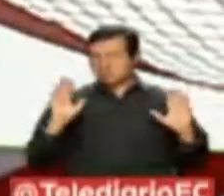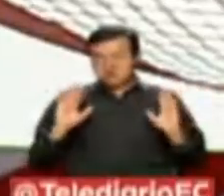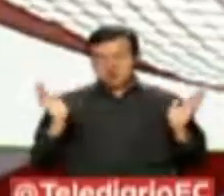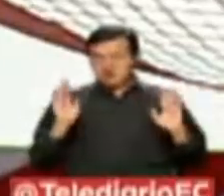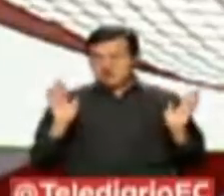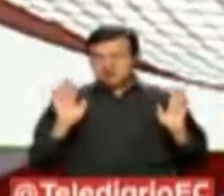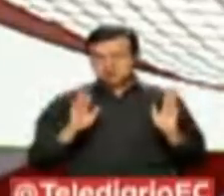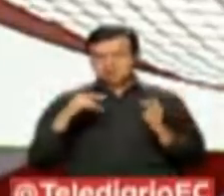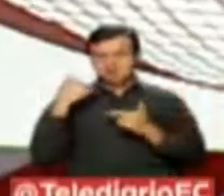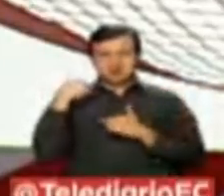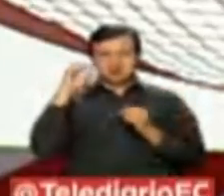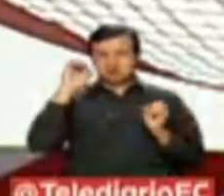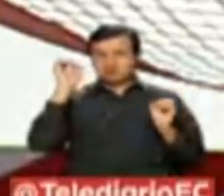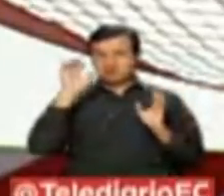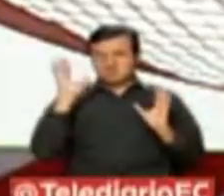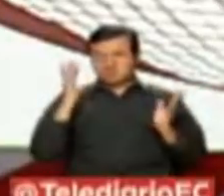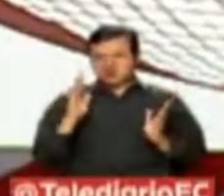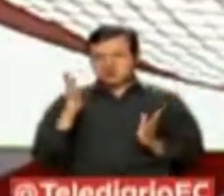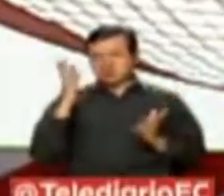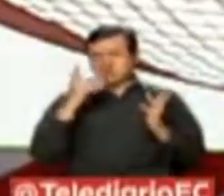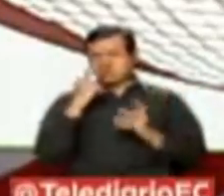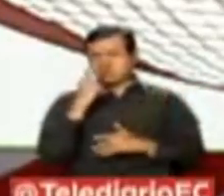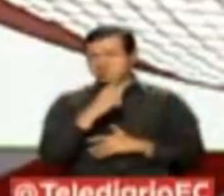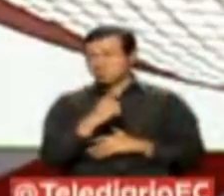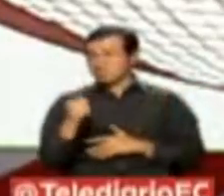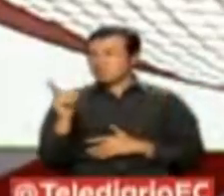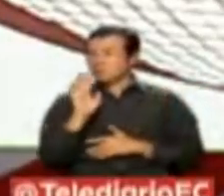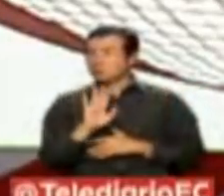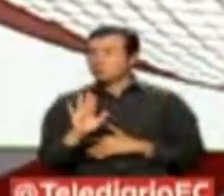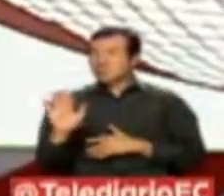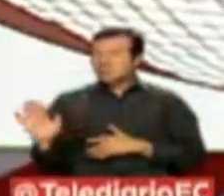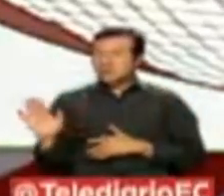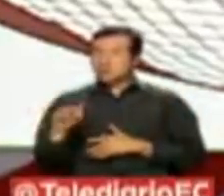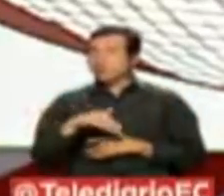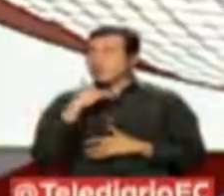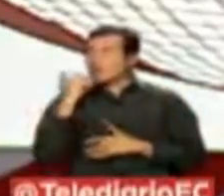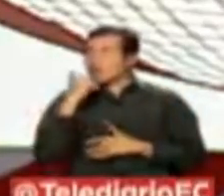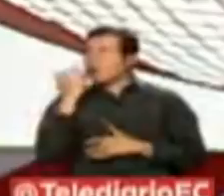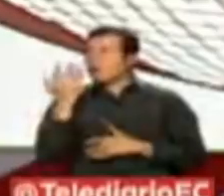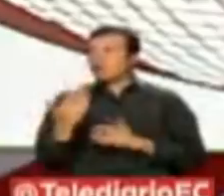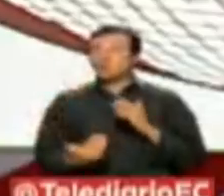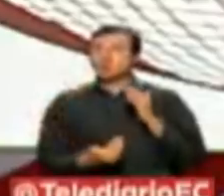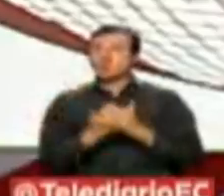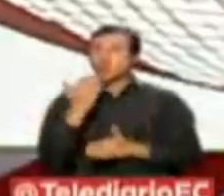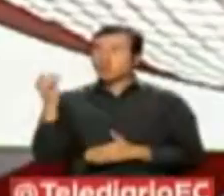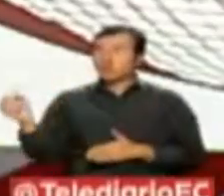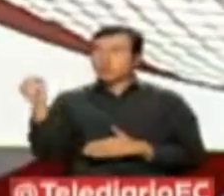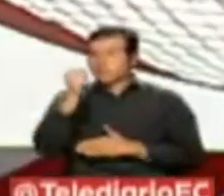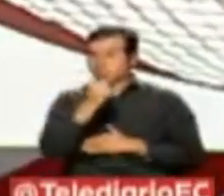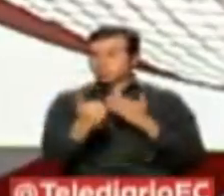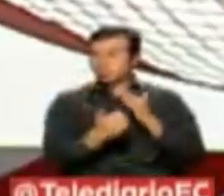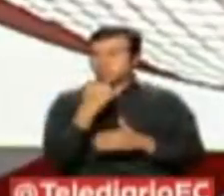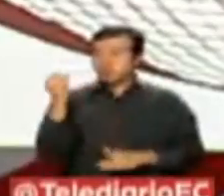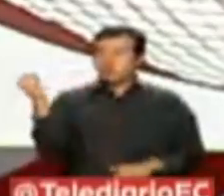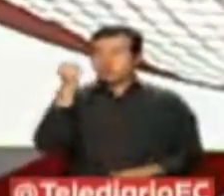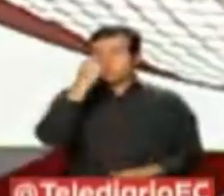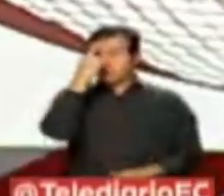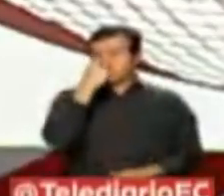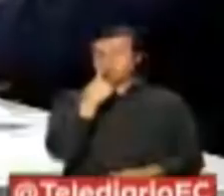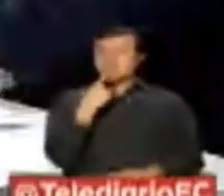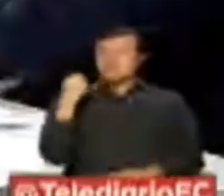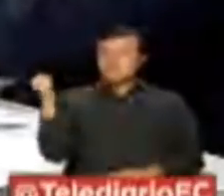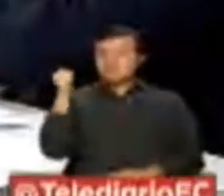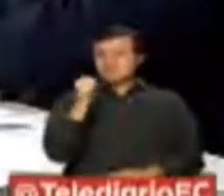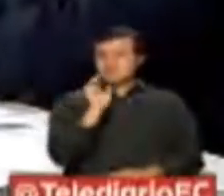un cargo en ese sentido y puede estar hablando más bien de una novedad en este sentido novedad un perfil que haya estado